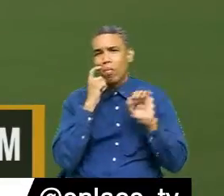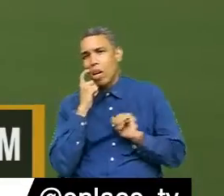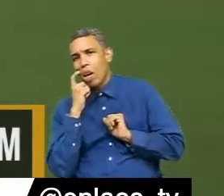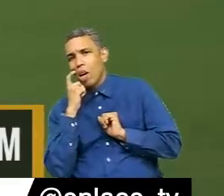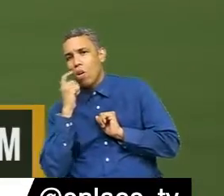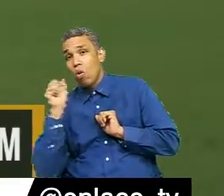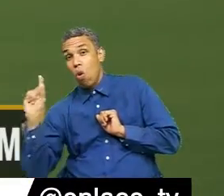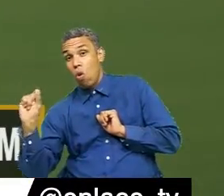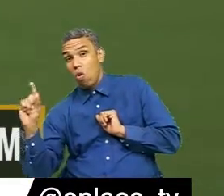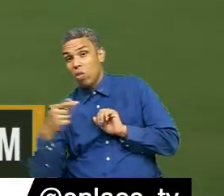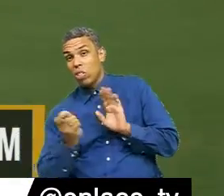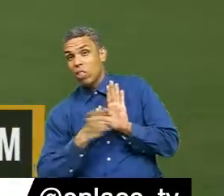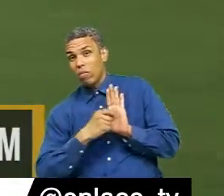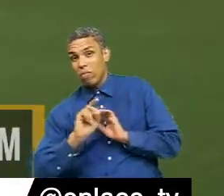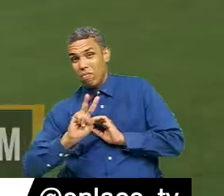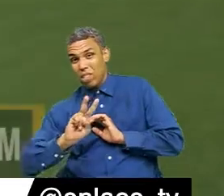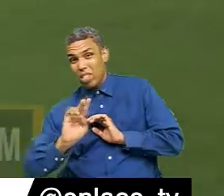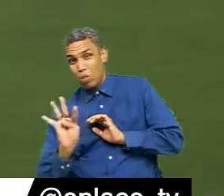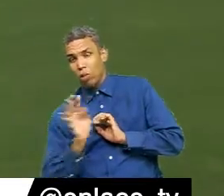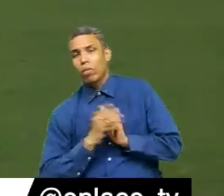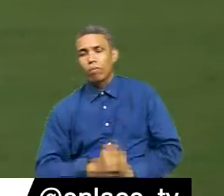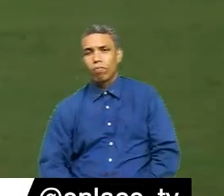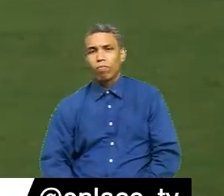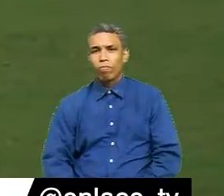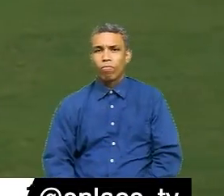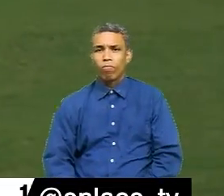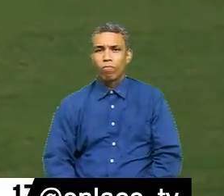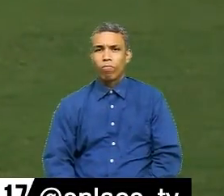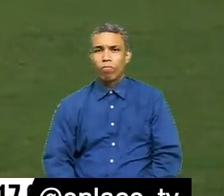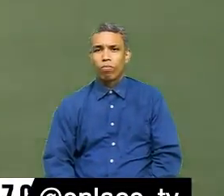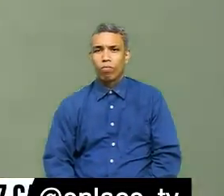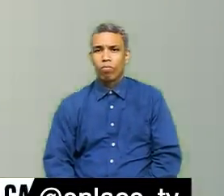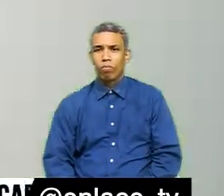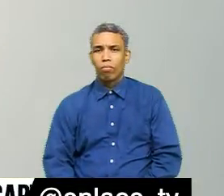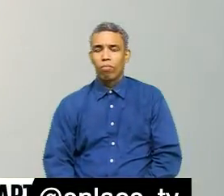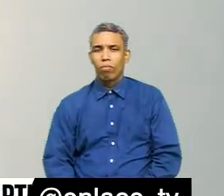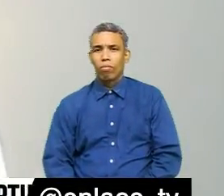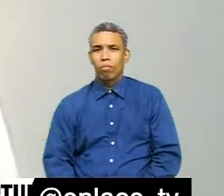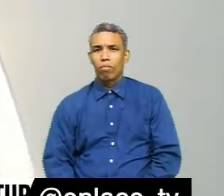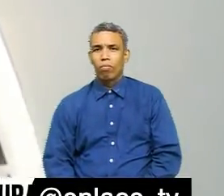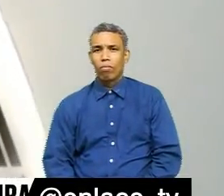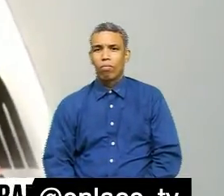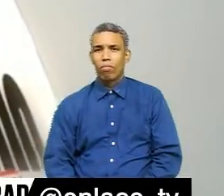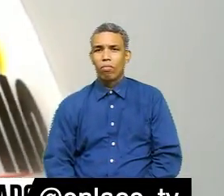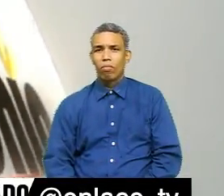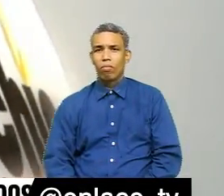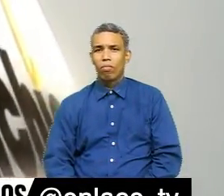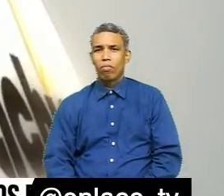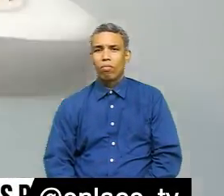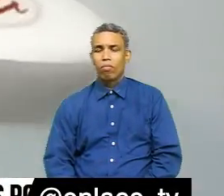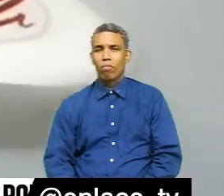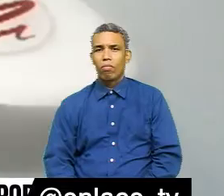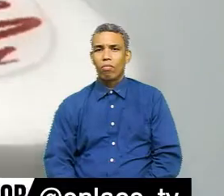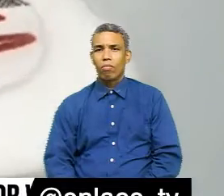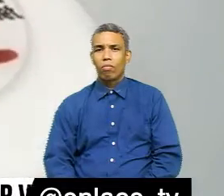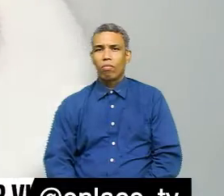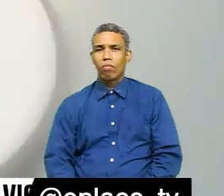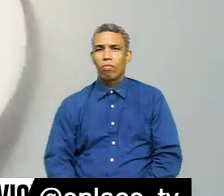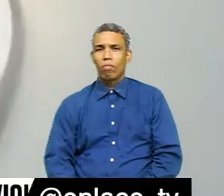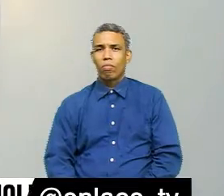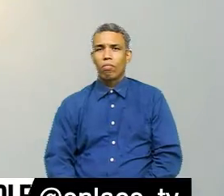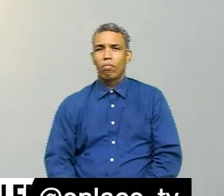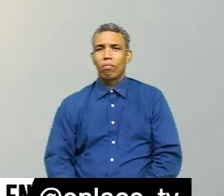puntea de 9.º con 26 unidades. Hasta aquí los deportes, con el patrocinio de